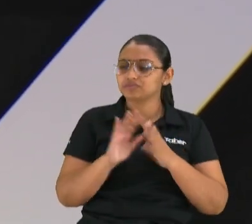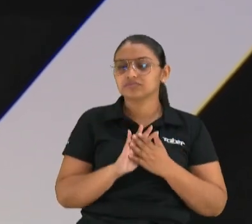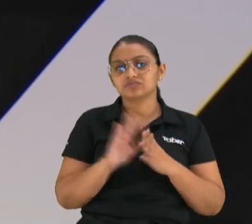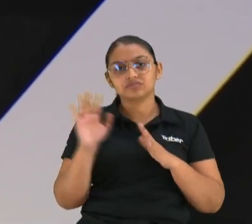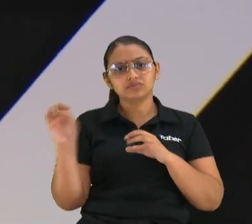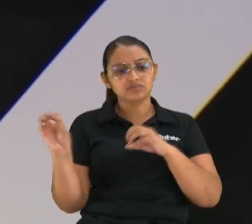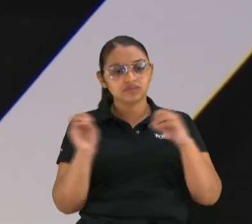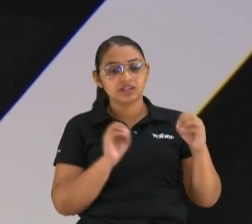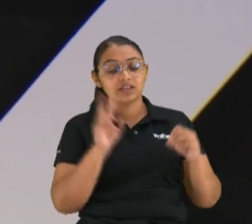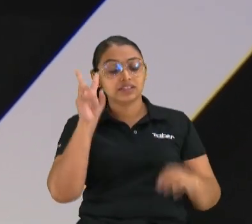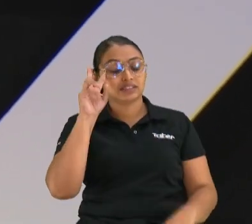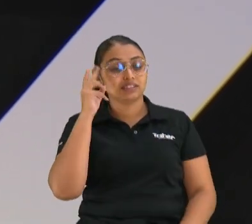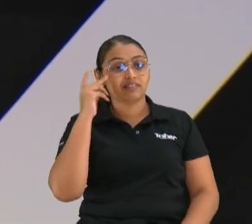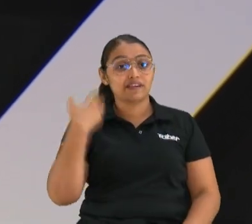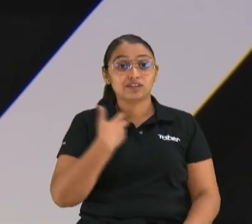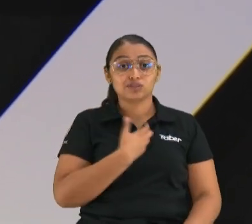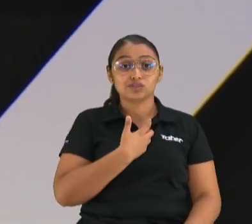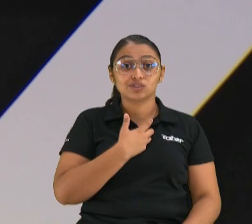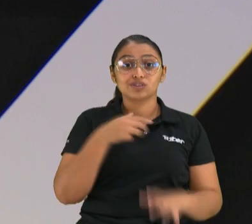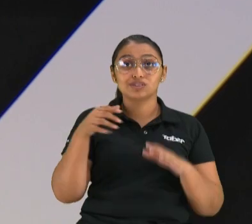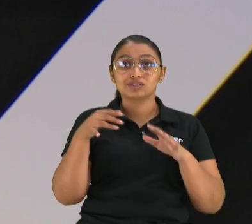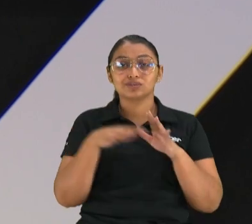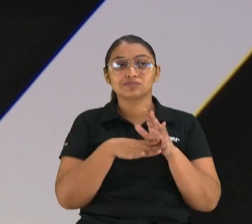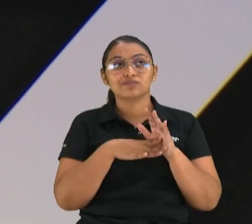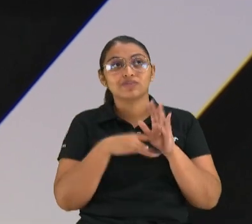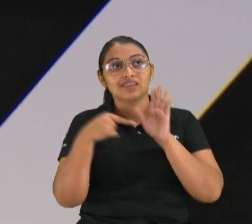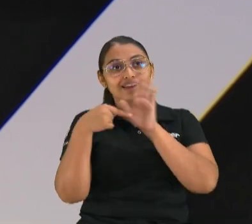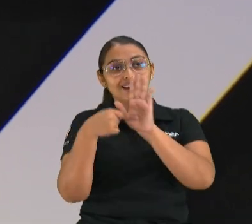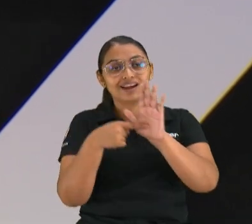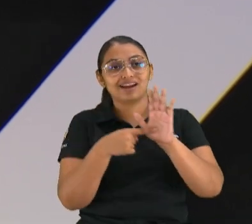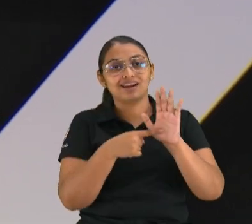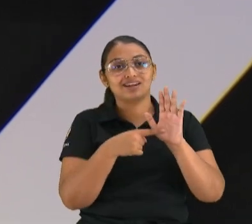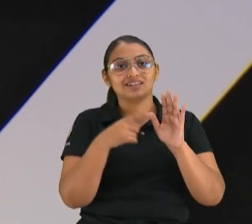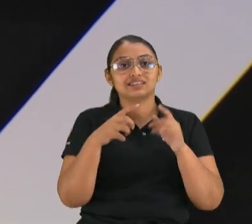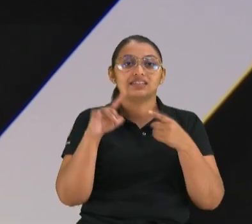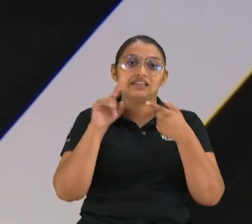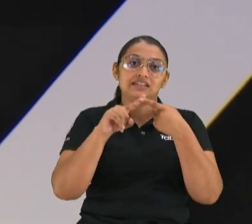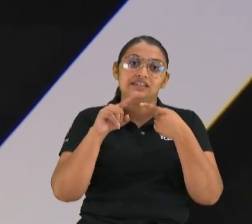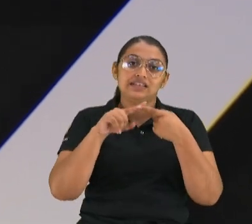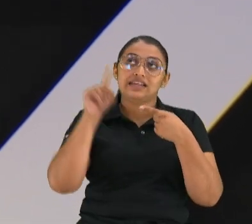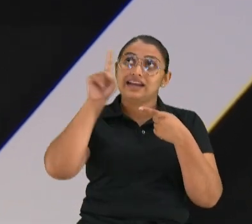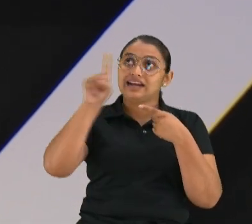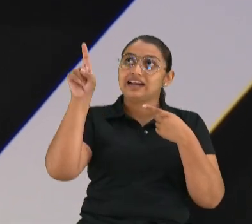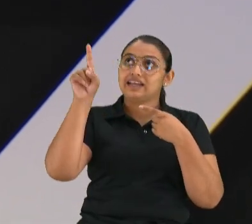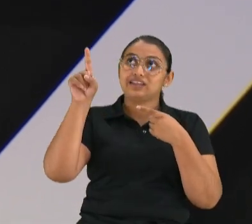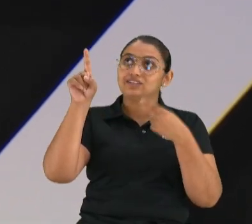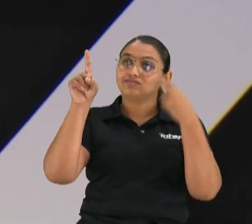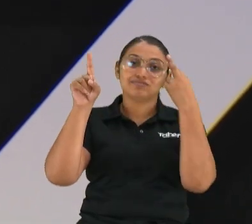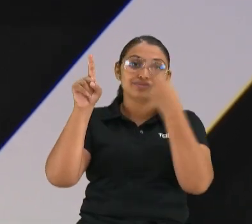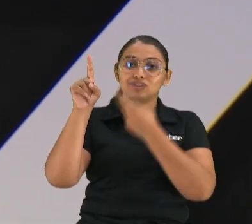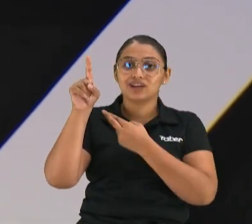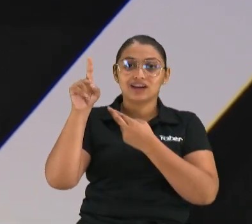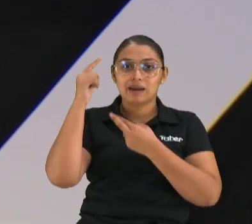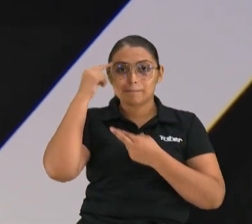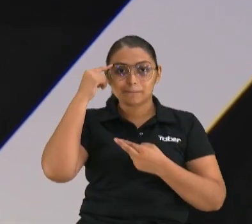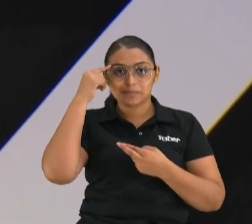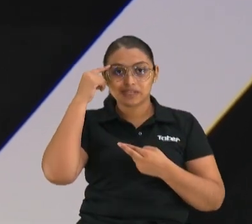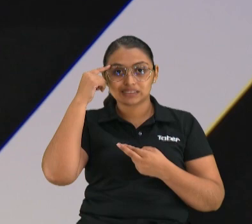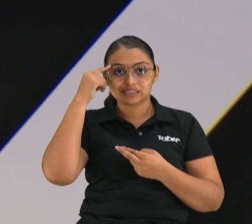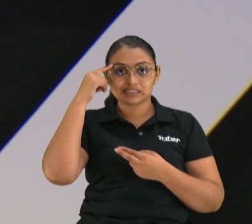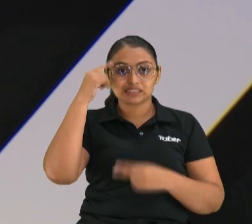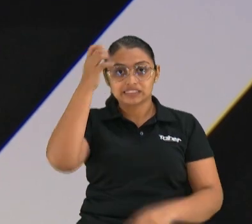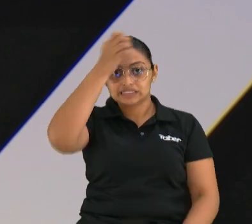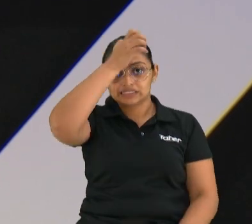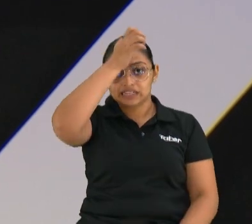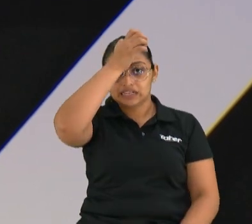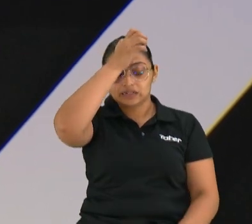tener una mente reprobada en nosotros en alguien más que nos rodea es negar la existencia de dios ignorar las consecuencias de nuestras acciones no aceptar que el tiempo